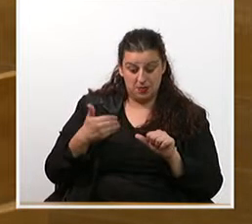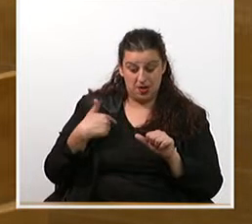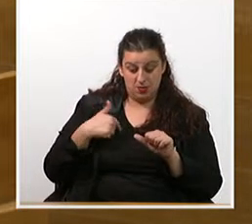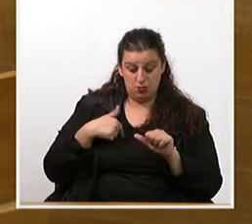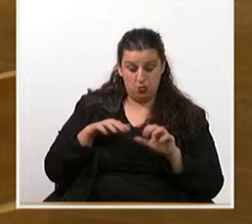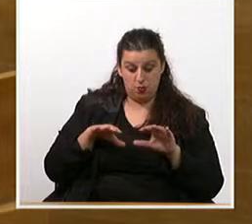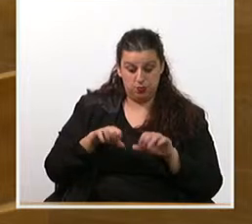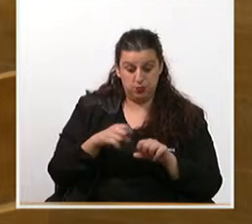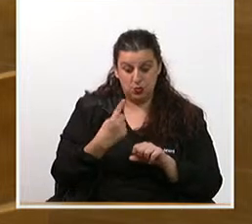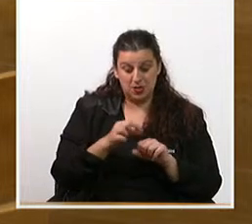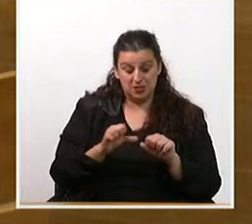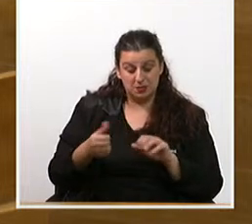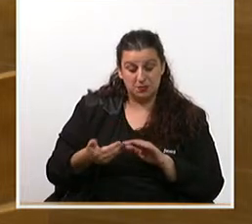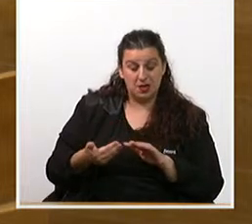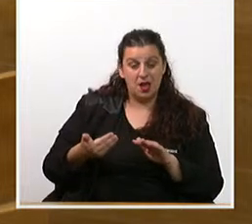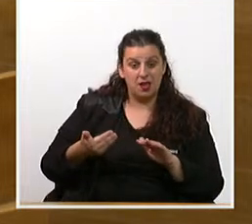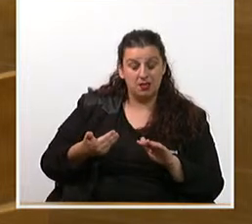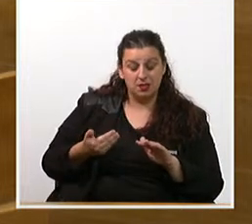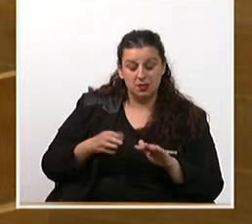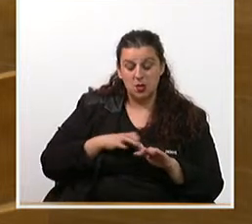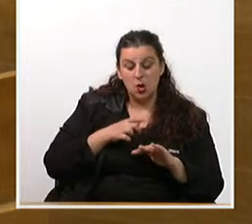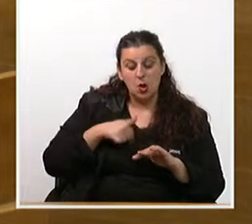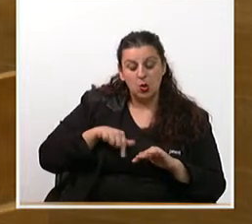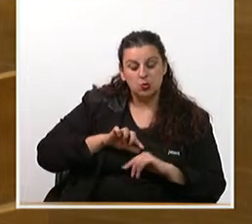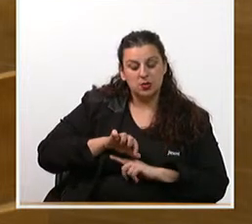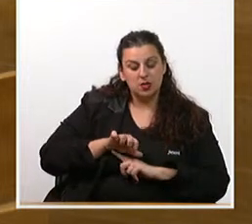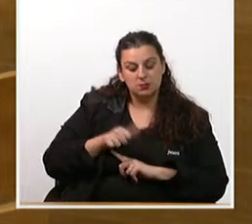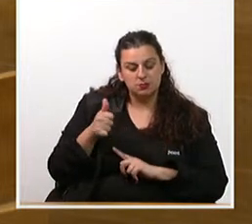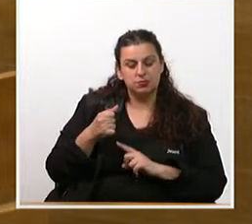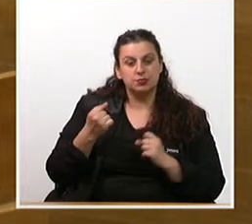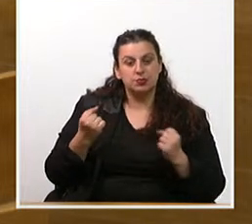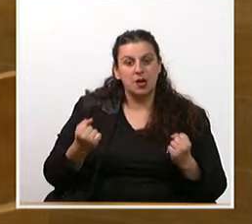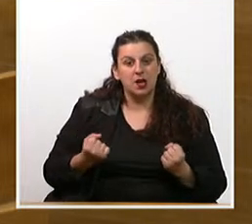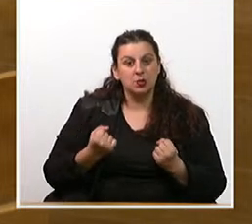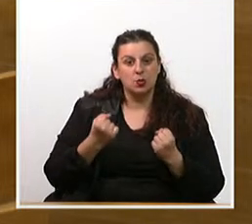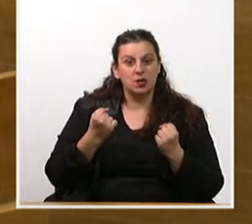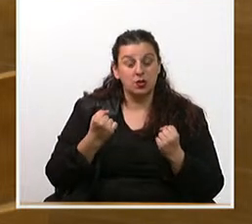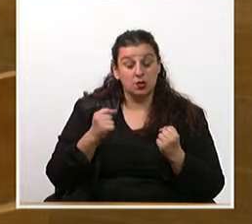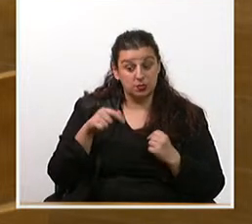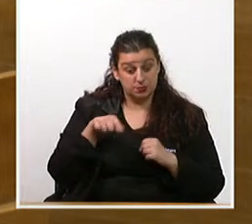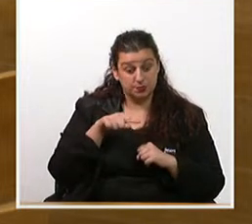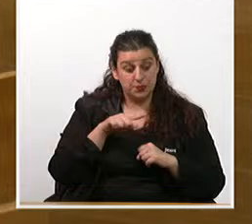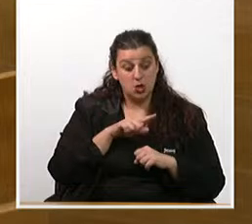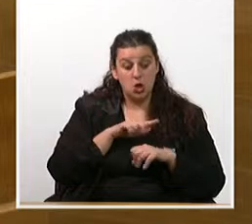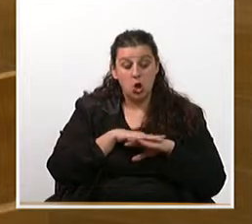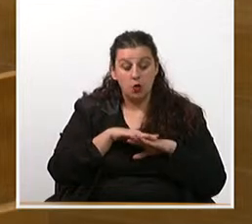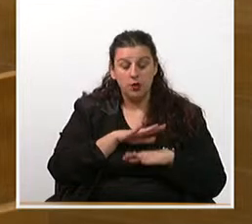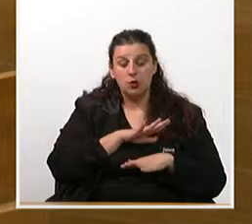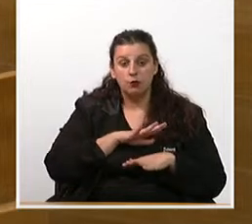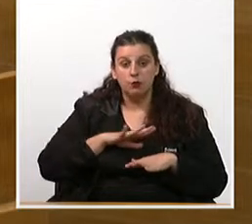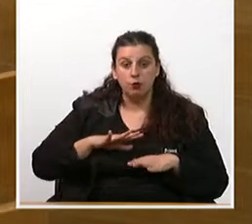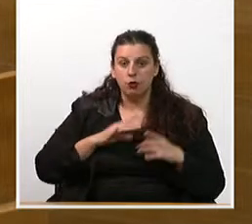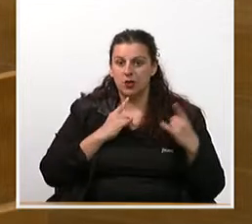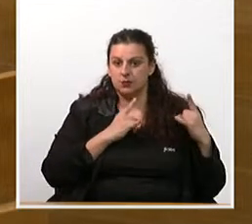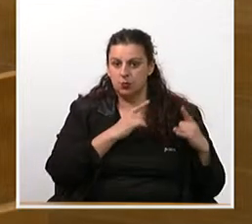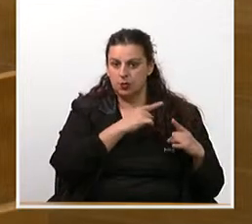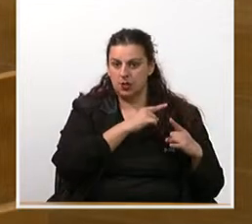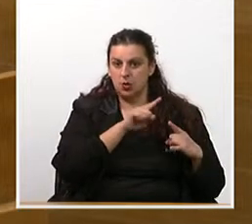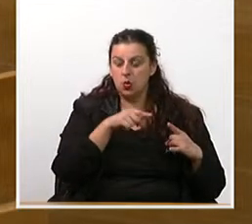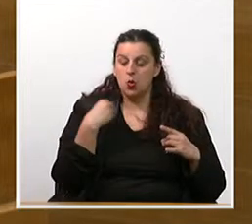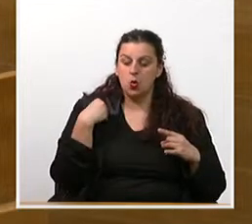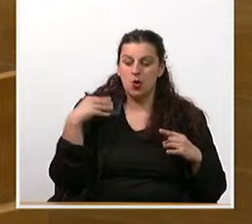posesión aprobaron esas actuaciones estando en funciones luego hablaremos con la interpelación más